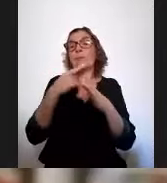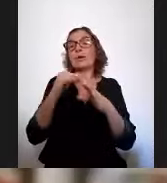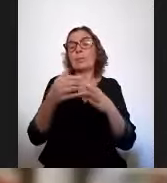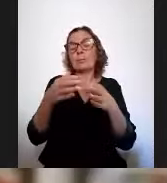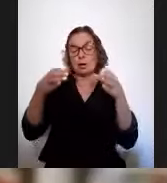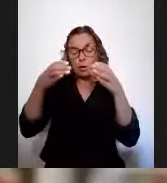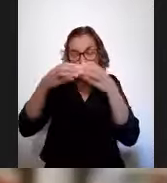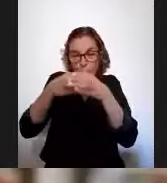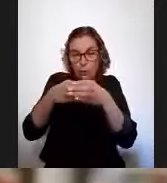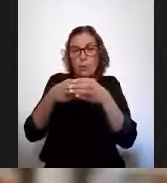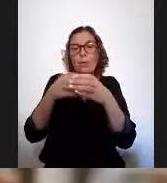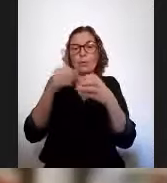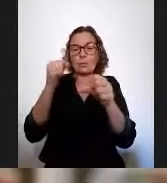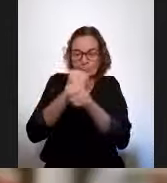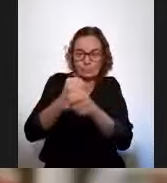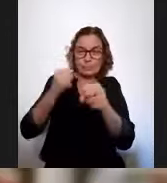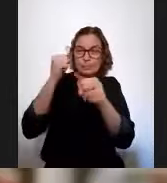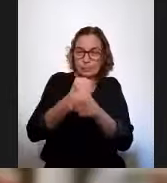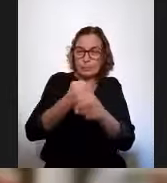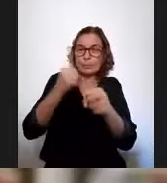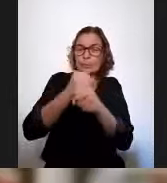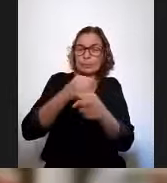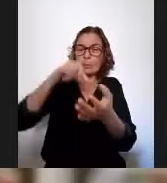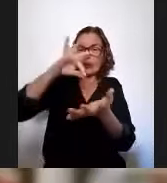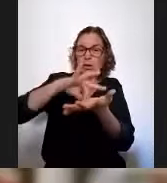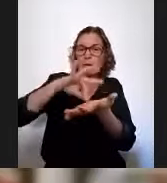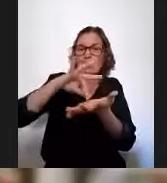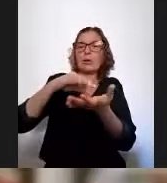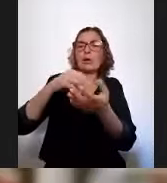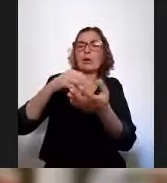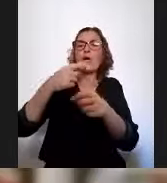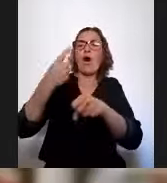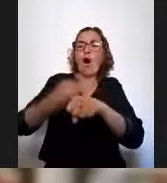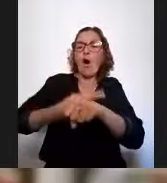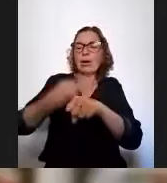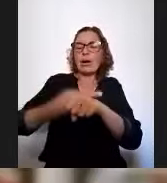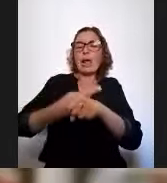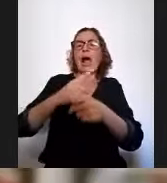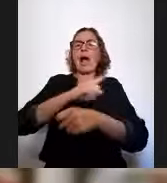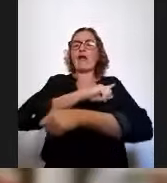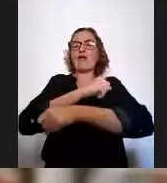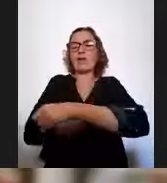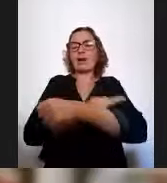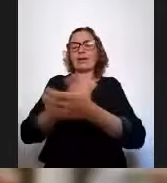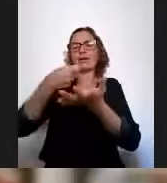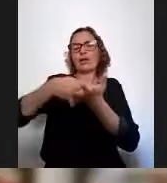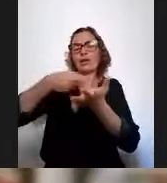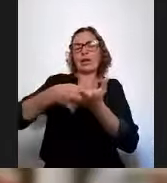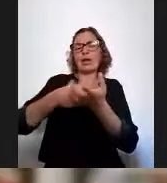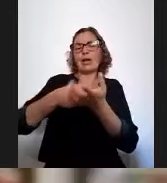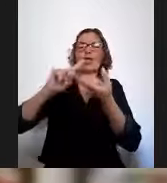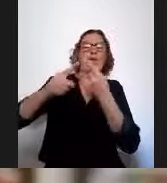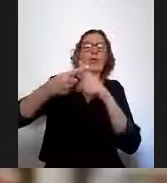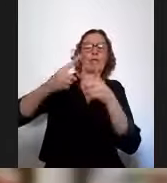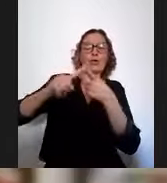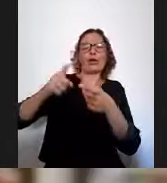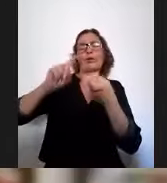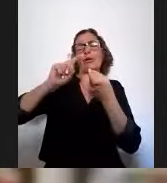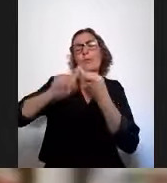emprendimiento, trabajás, invertís horas, esfuerzo, dinero, peleas con tu familia, discusiones con tu pareja porque